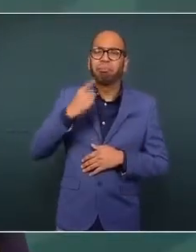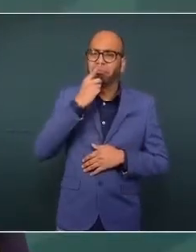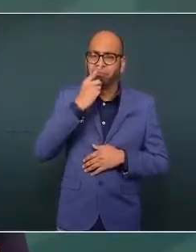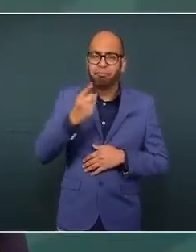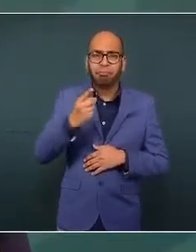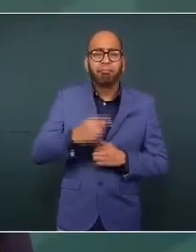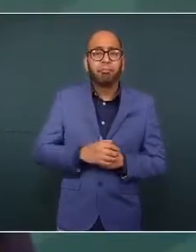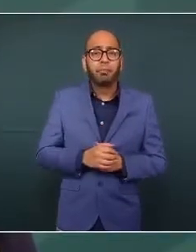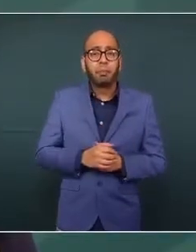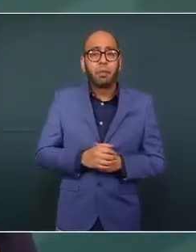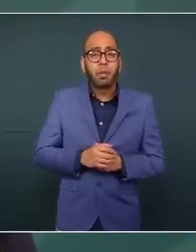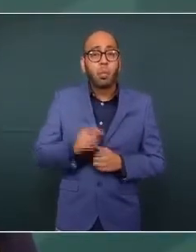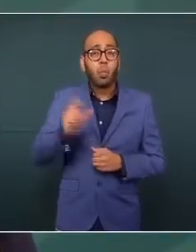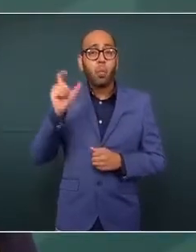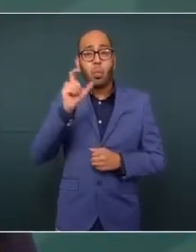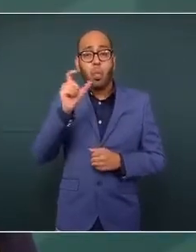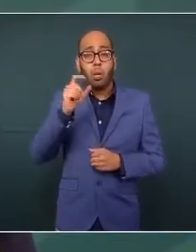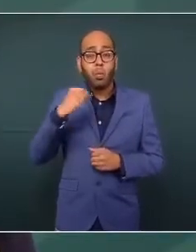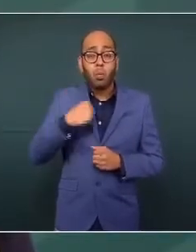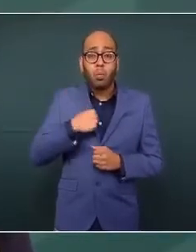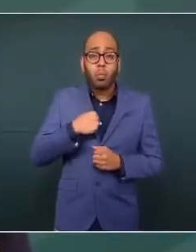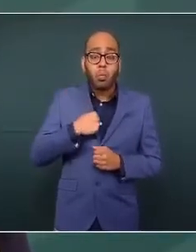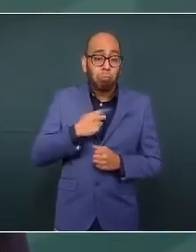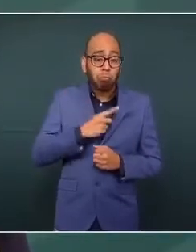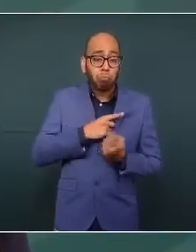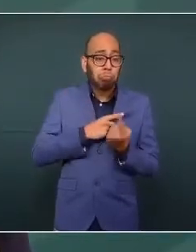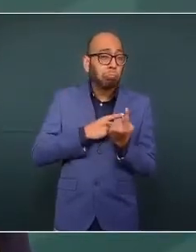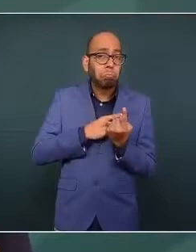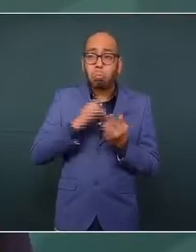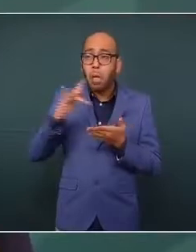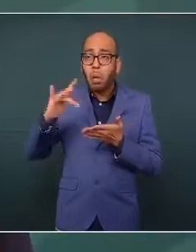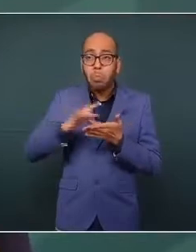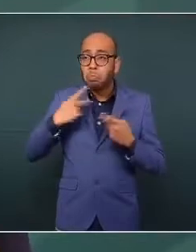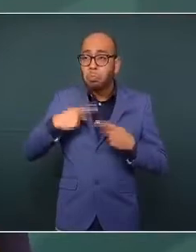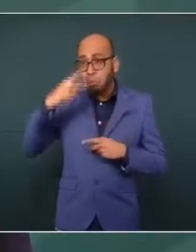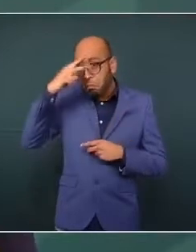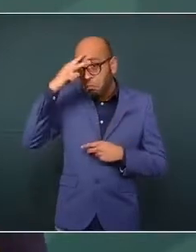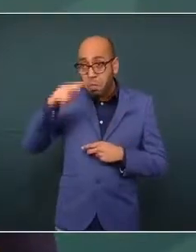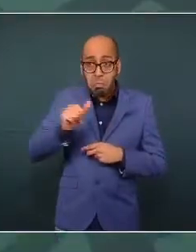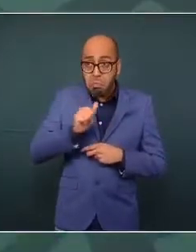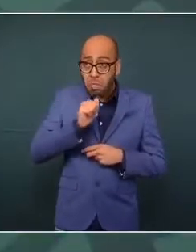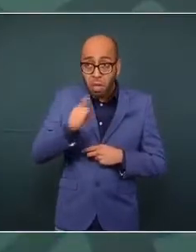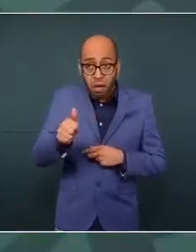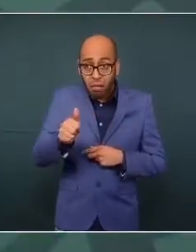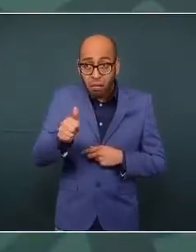cuando no tenga yo el apoyo del pueblo, pues